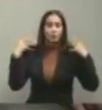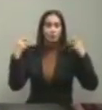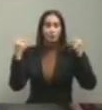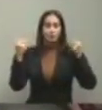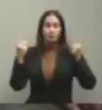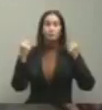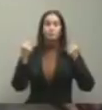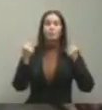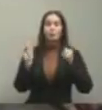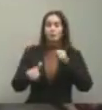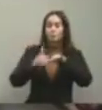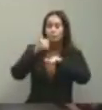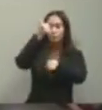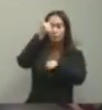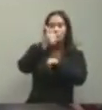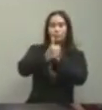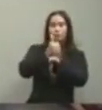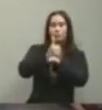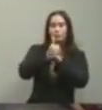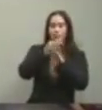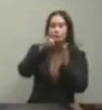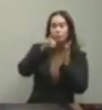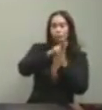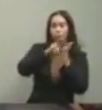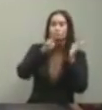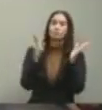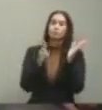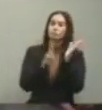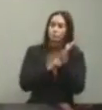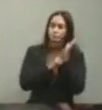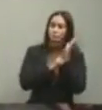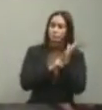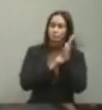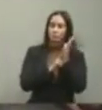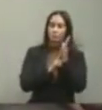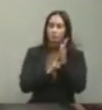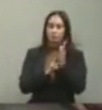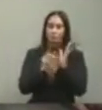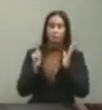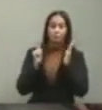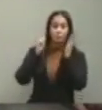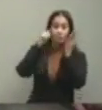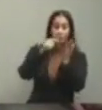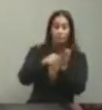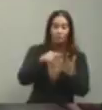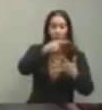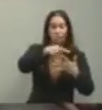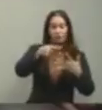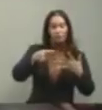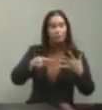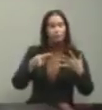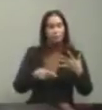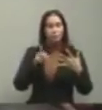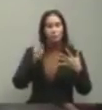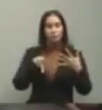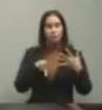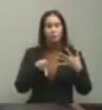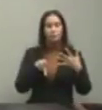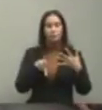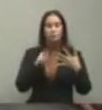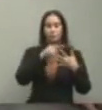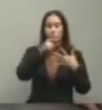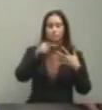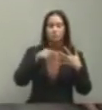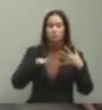ha establecido recomendaciones que estas recomendaciones van dirigidas a diferentes componentes lo que se llama